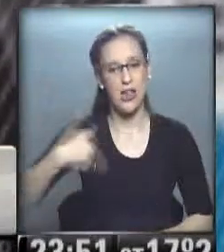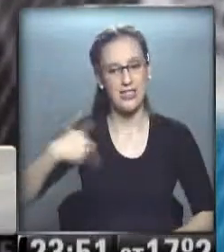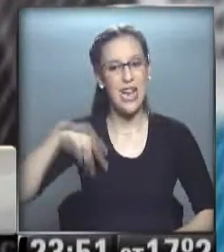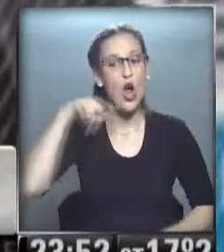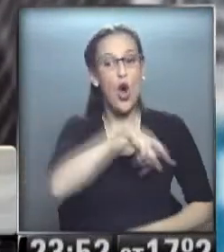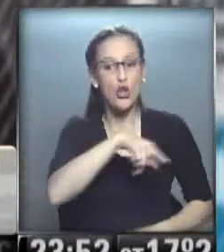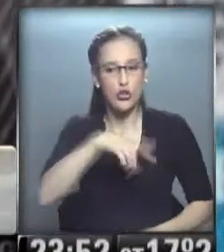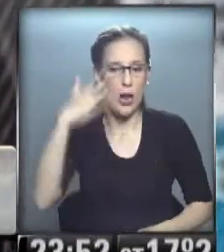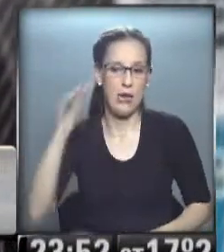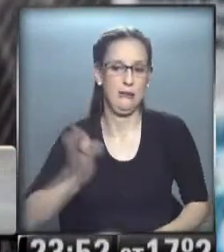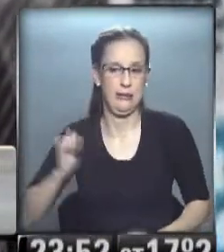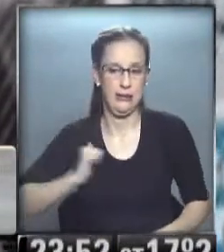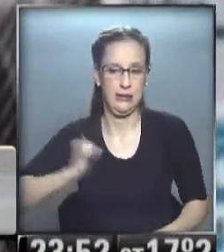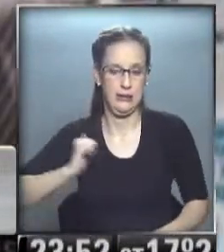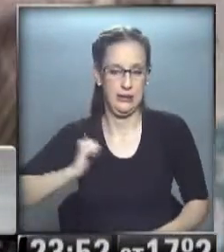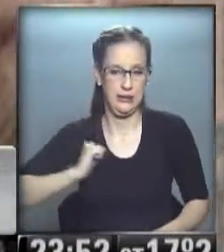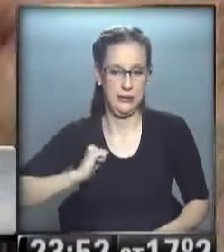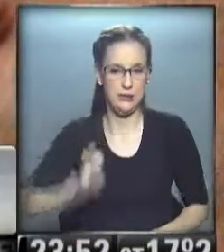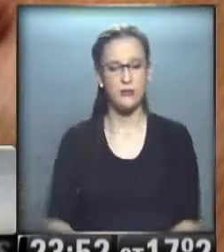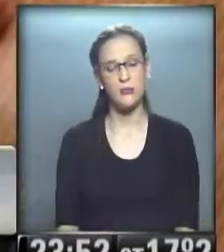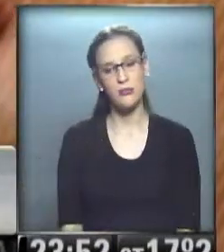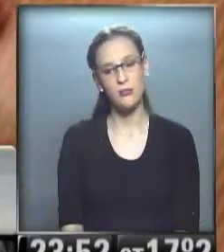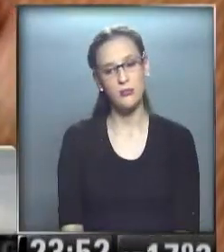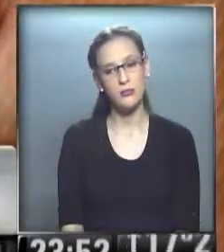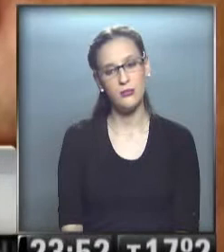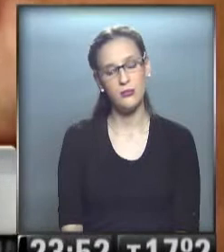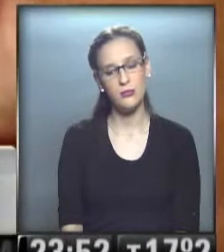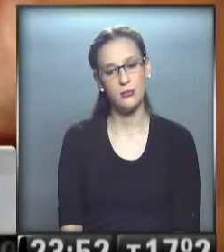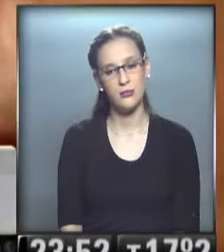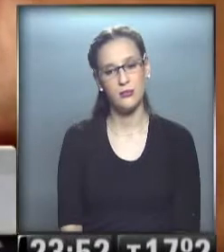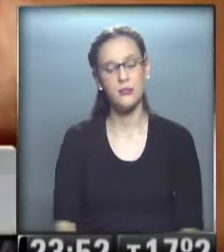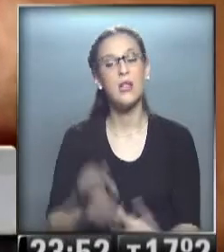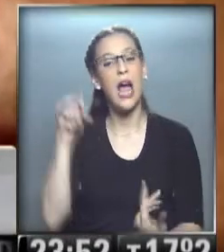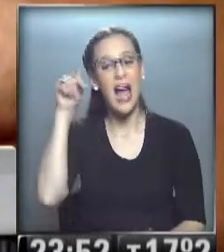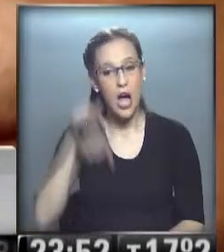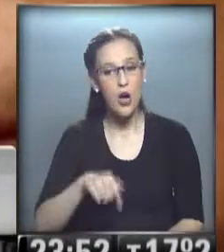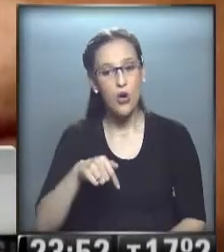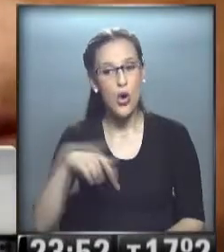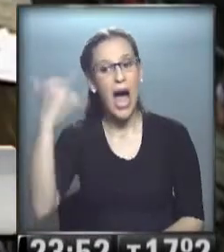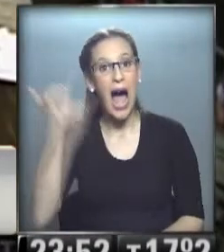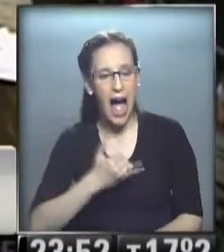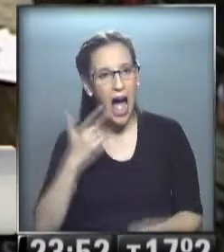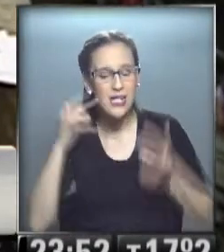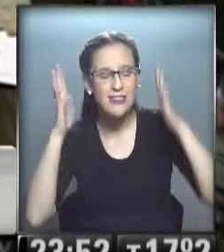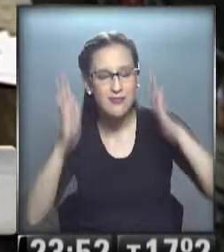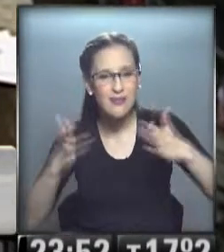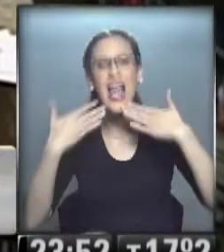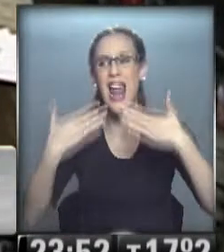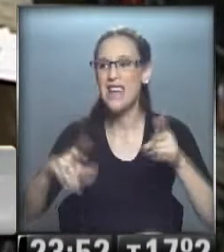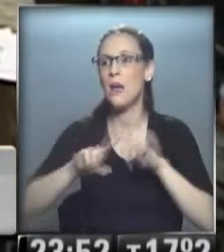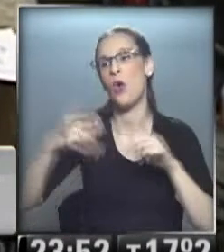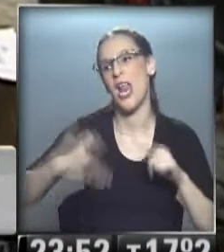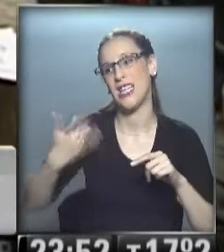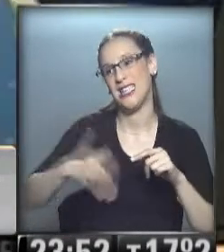de crímenes durante la dictadura de Francisco Franco. Sabemos que ahora nos escuchan gracias a la querella de Argentina,